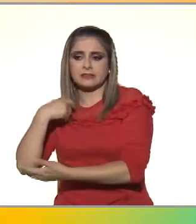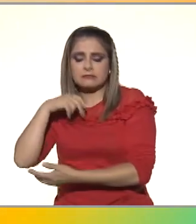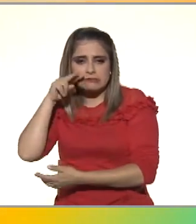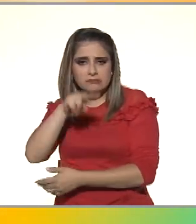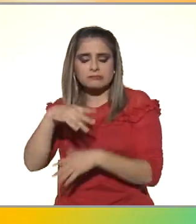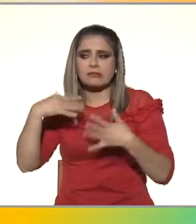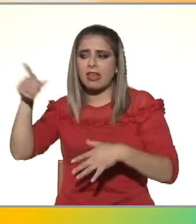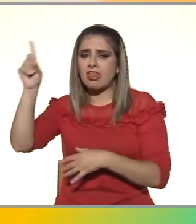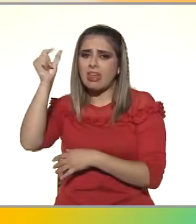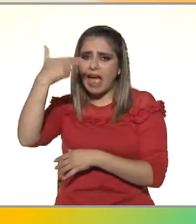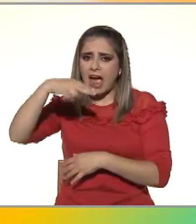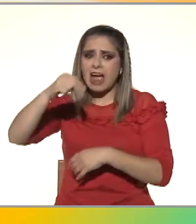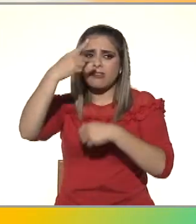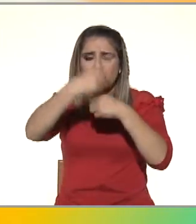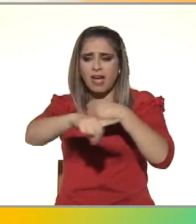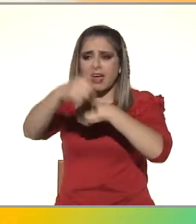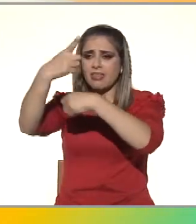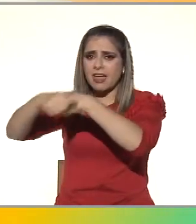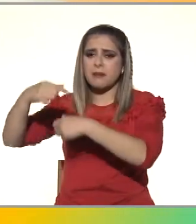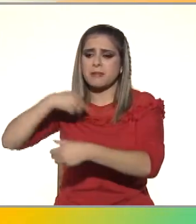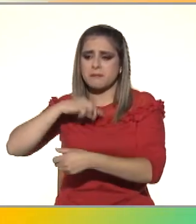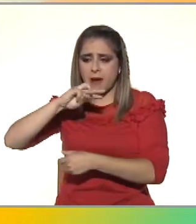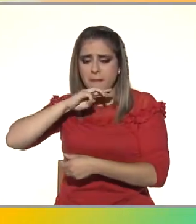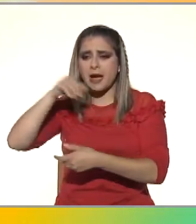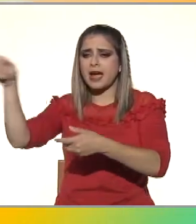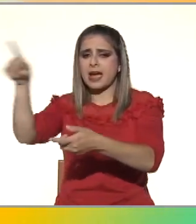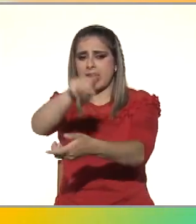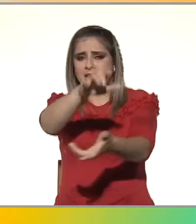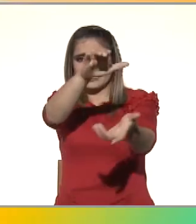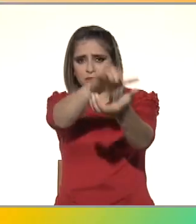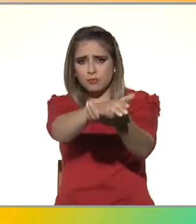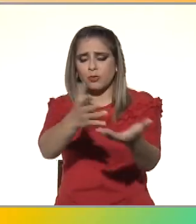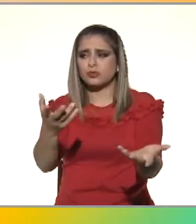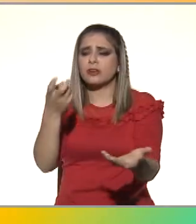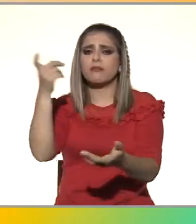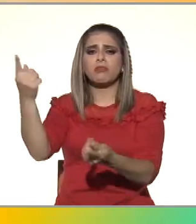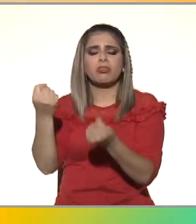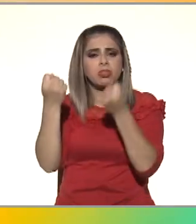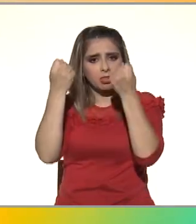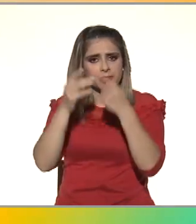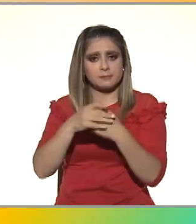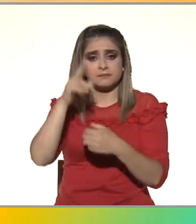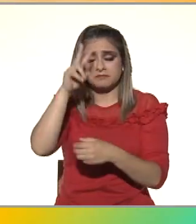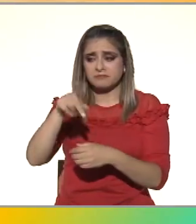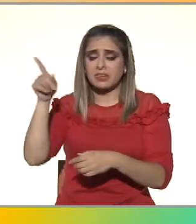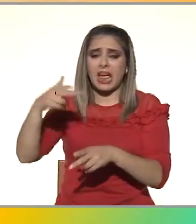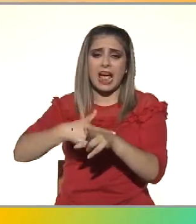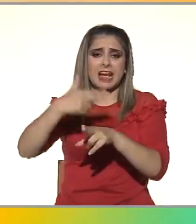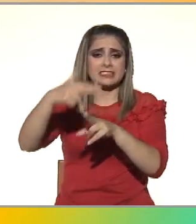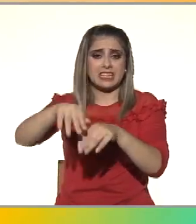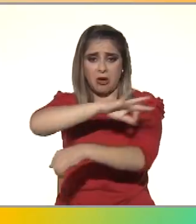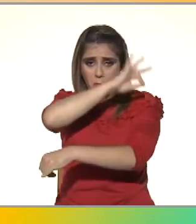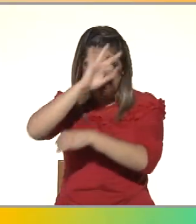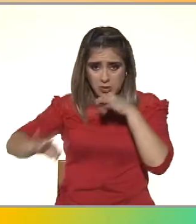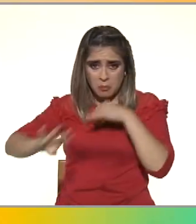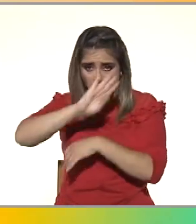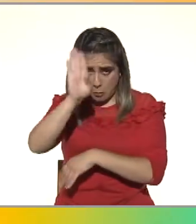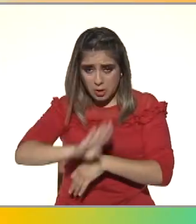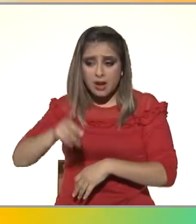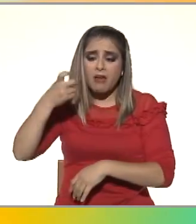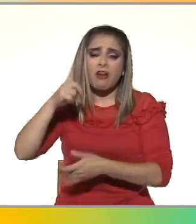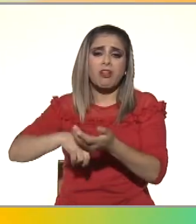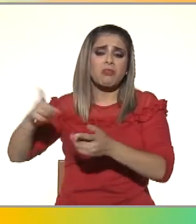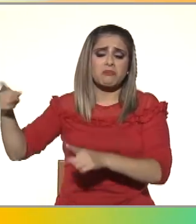daño que hizo, cambió en algún momento. Fue infiel y mujeriego hasta el final de su vida. Yo no conviví con